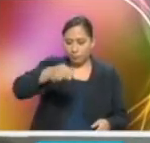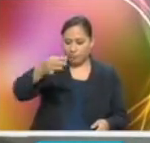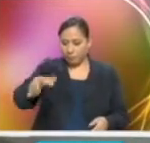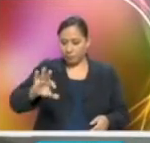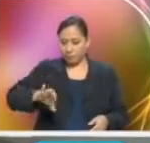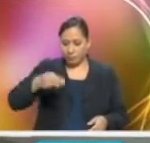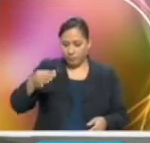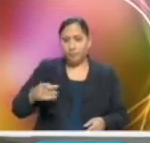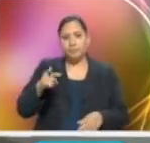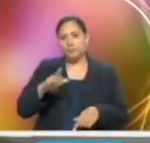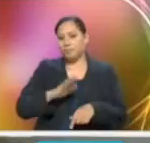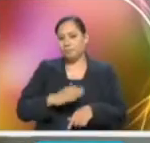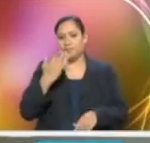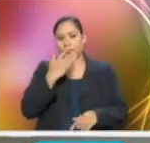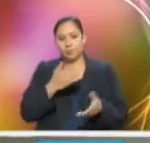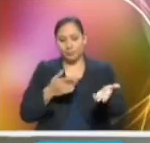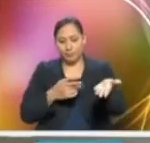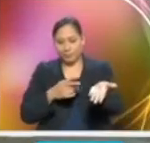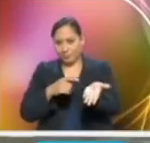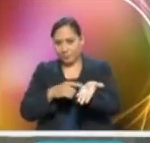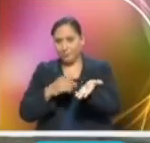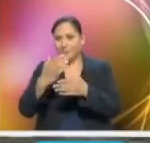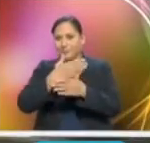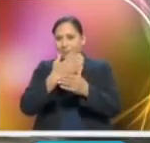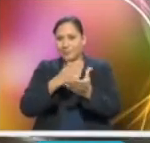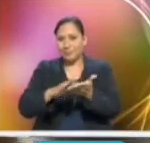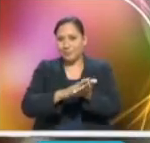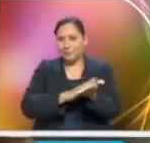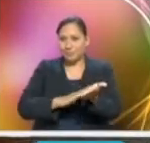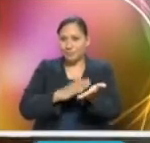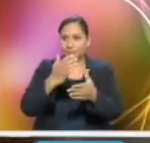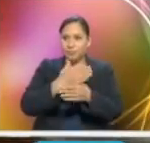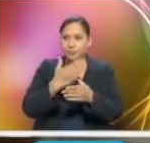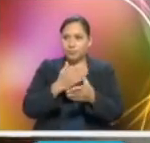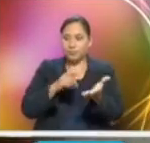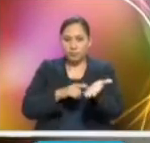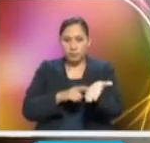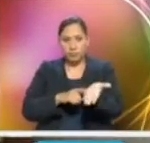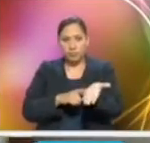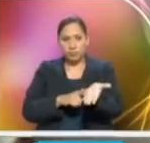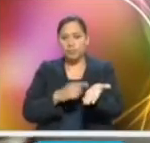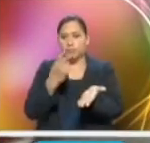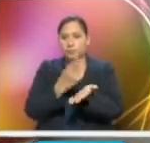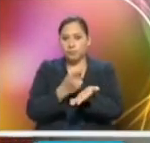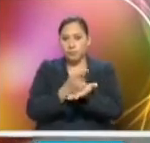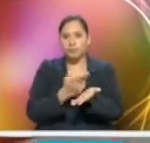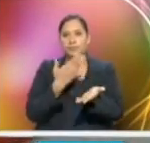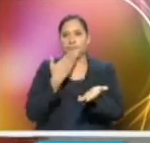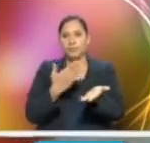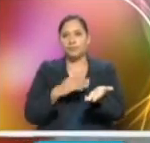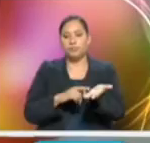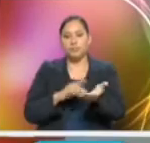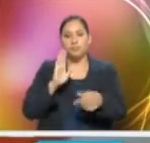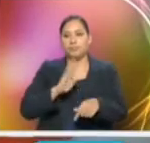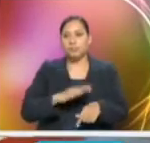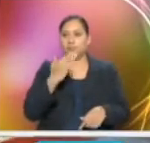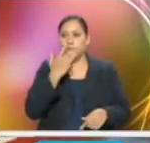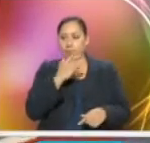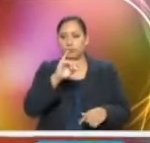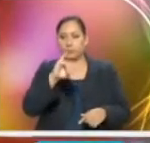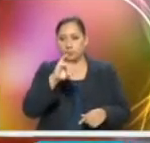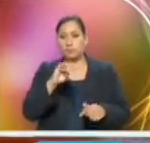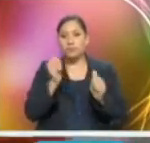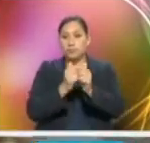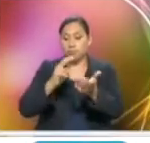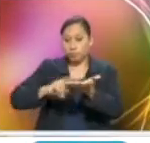Entonces queda mucho más rico, se ve ahí. Ah, mira, ahí estamos. ¿Cómo es? Mira, muy bien, doradito. ¿Qué tal? Doradito, pues queda mucho más rico, ¿no? Sí. Y con